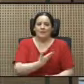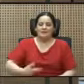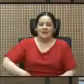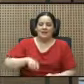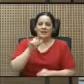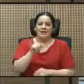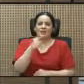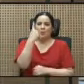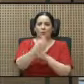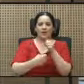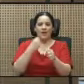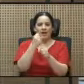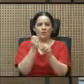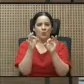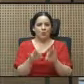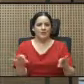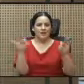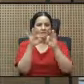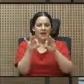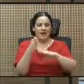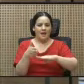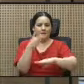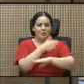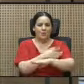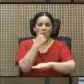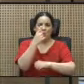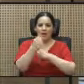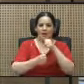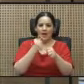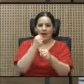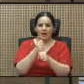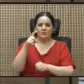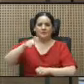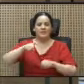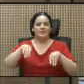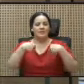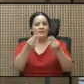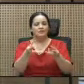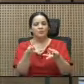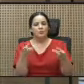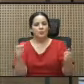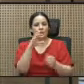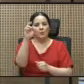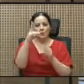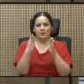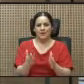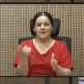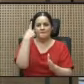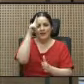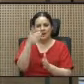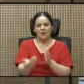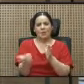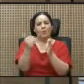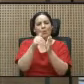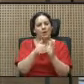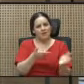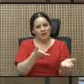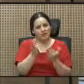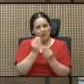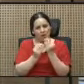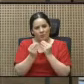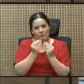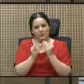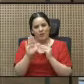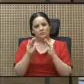fundamental para avanzar, un año en el que necesitamos dar soluciones a los costarricenses para que vuelvan a llevar el sustento a sus